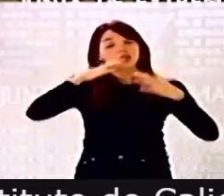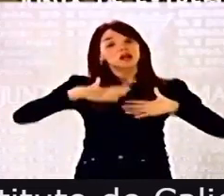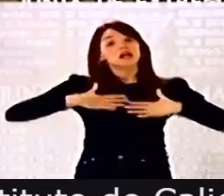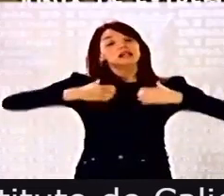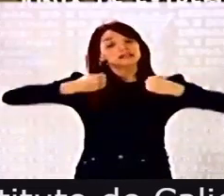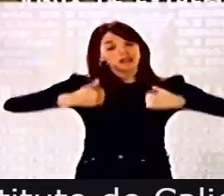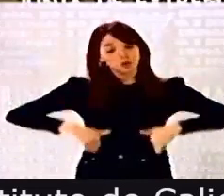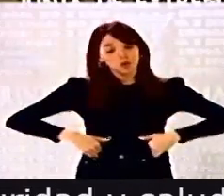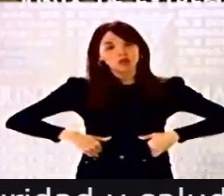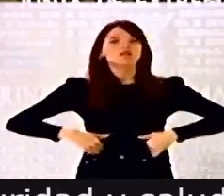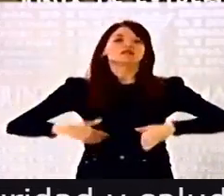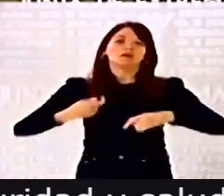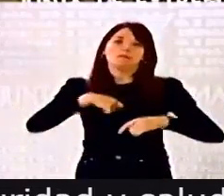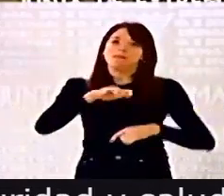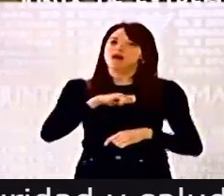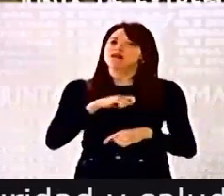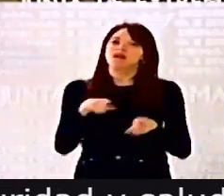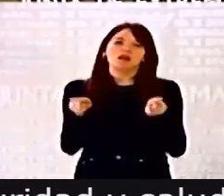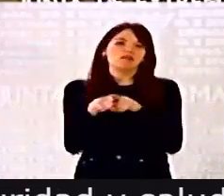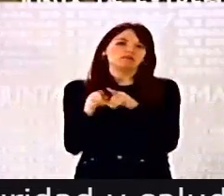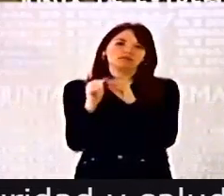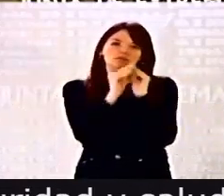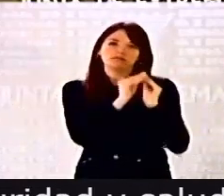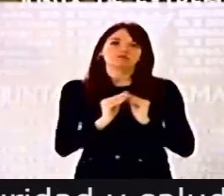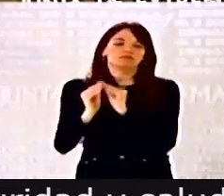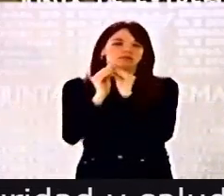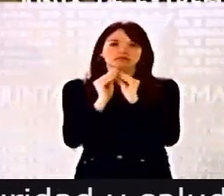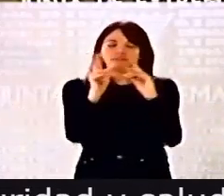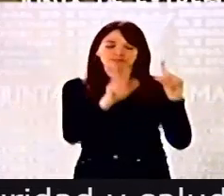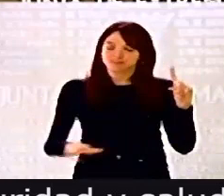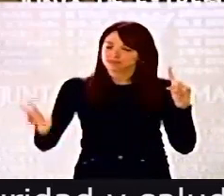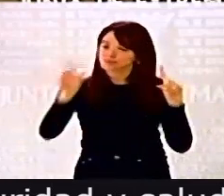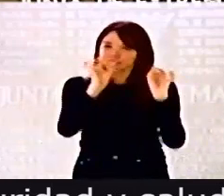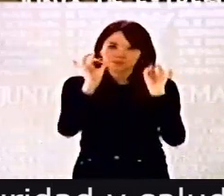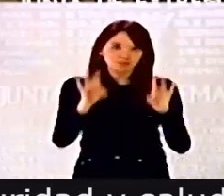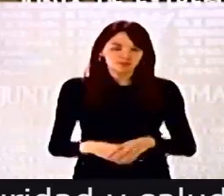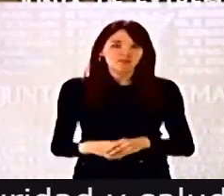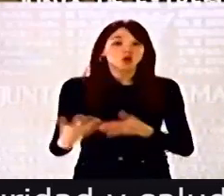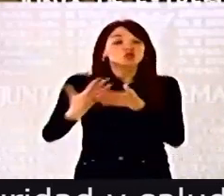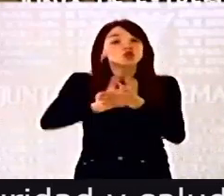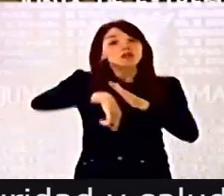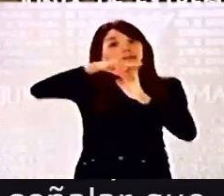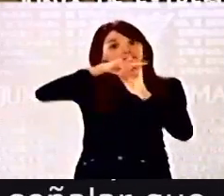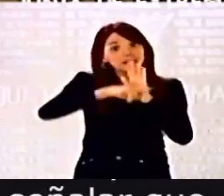para toda España. Es muy importante señalar que todas las medidas sanitarias